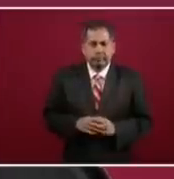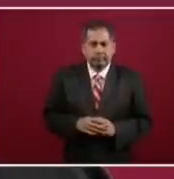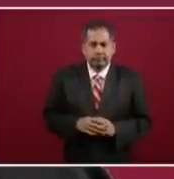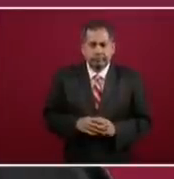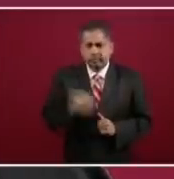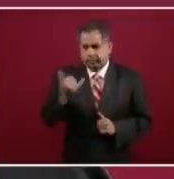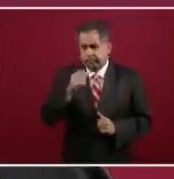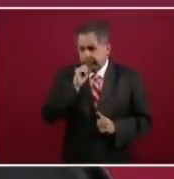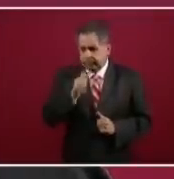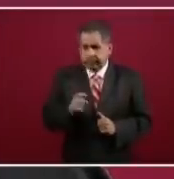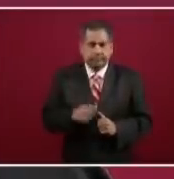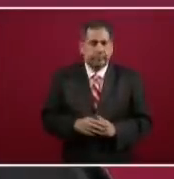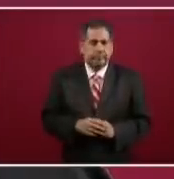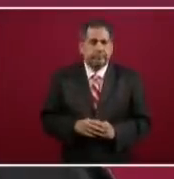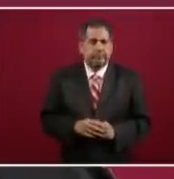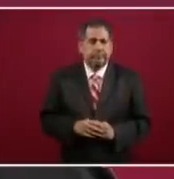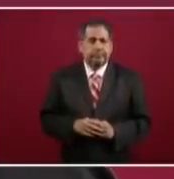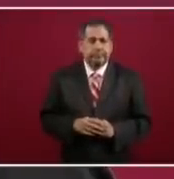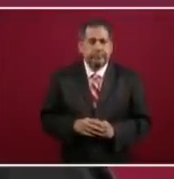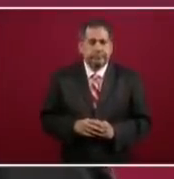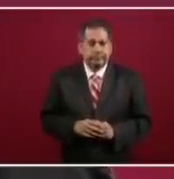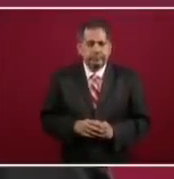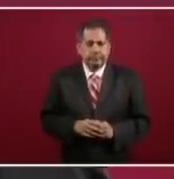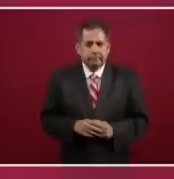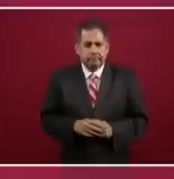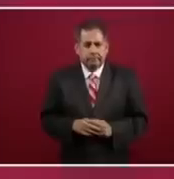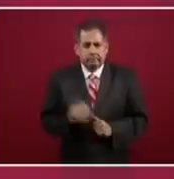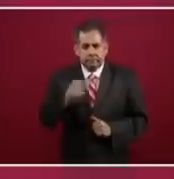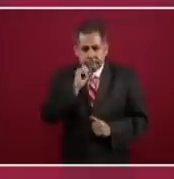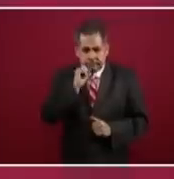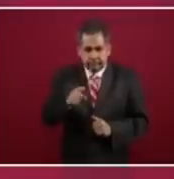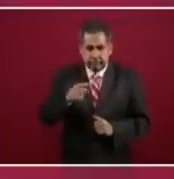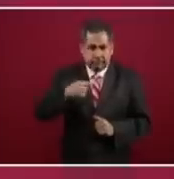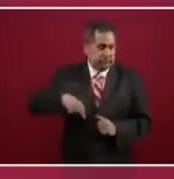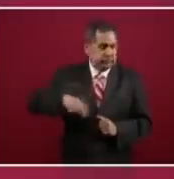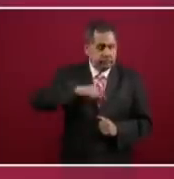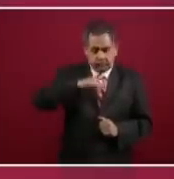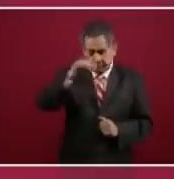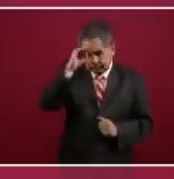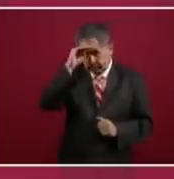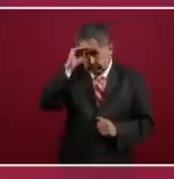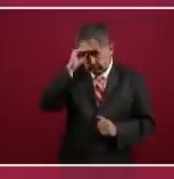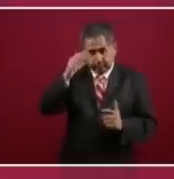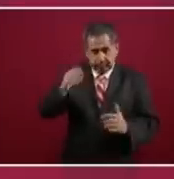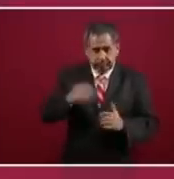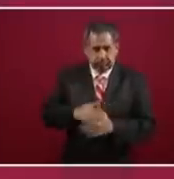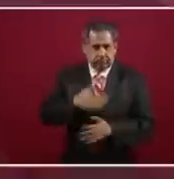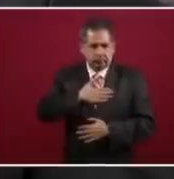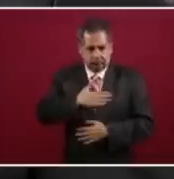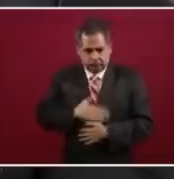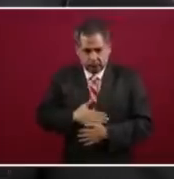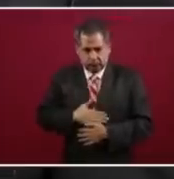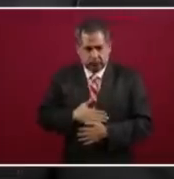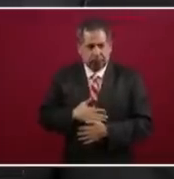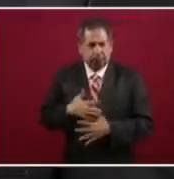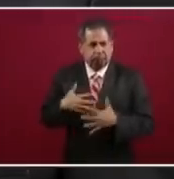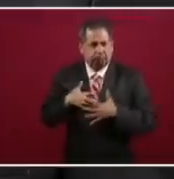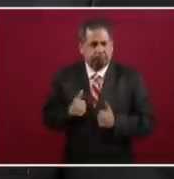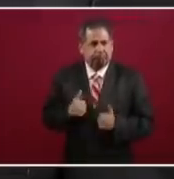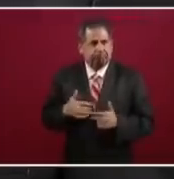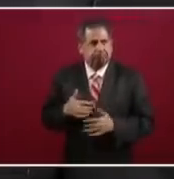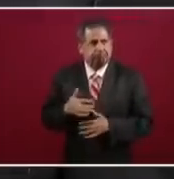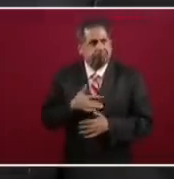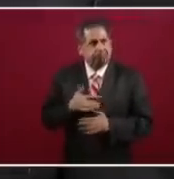y este decimos lo que consideramos justo y humano